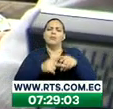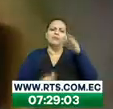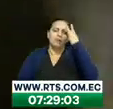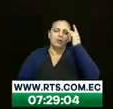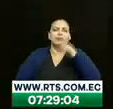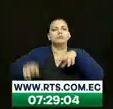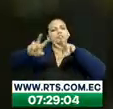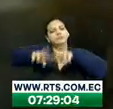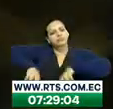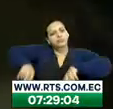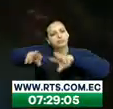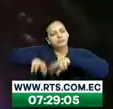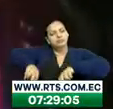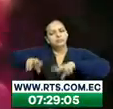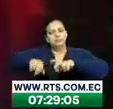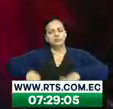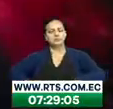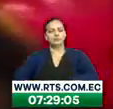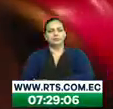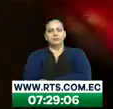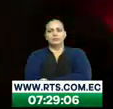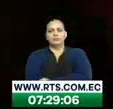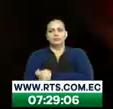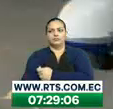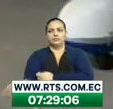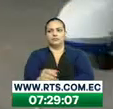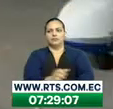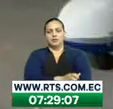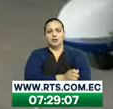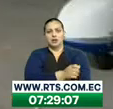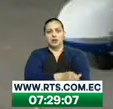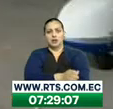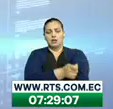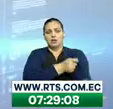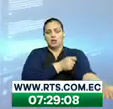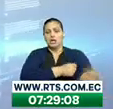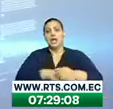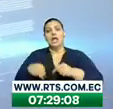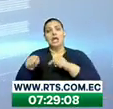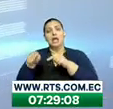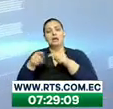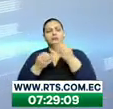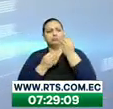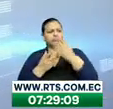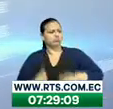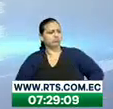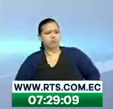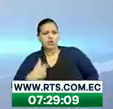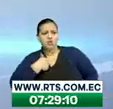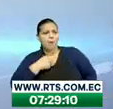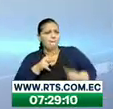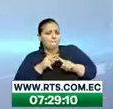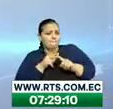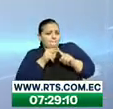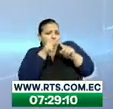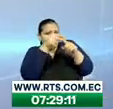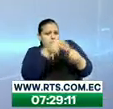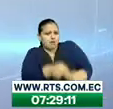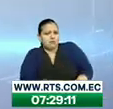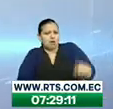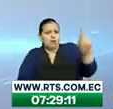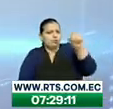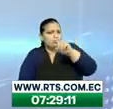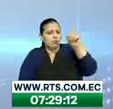ver el despliegue policial, cuando según él es perjudicado porque se habían sustraído su avioneta para actos ilegales. Quiero saber,